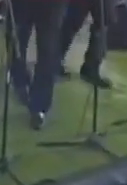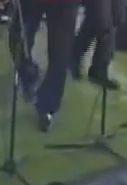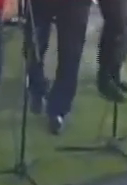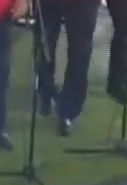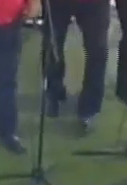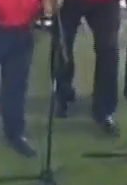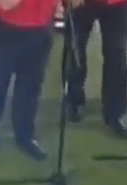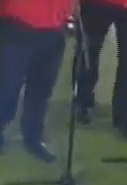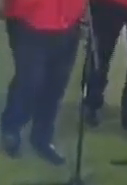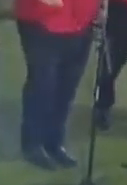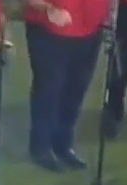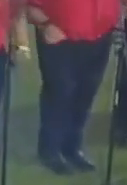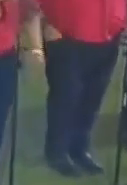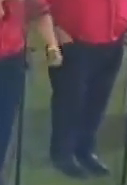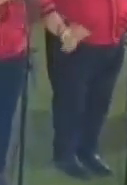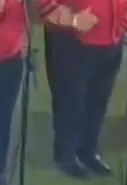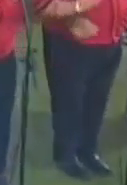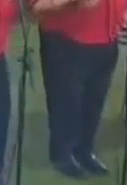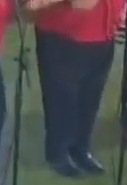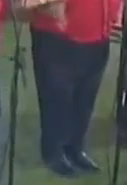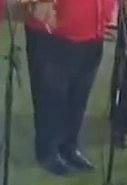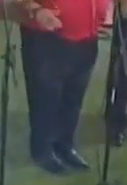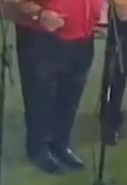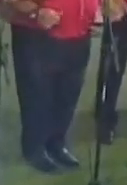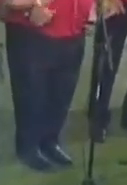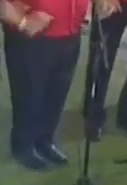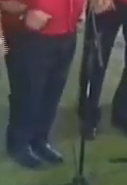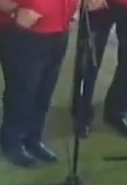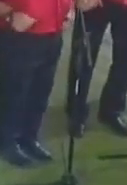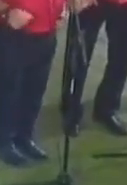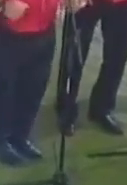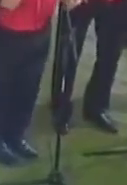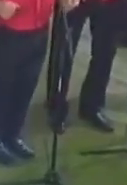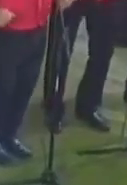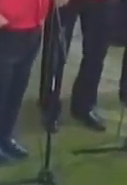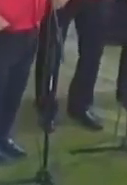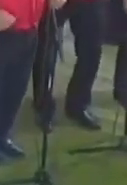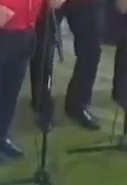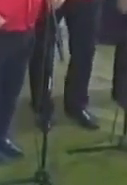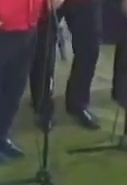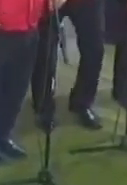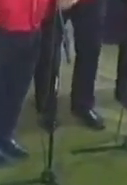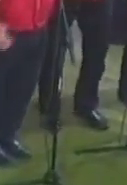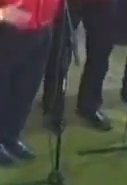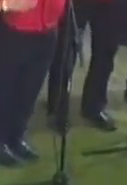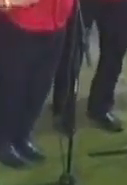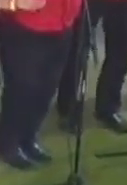y aquí somos luchadores. ¡Feliz Navidad! ¡Sí, señor!